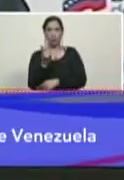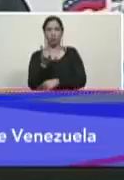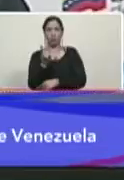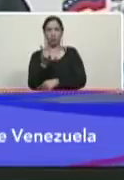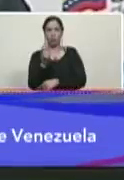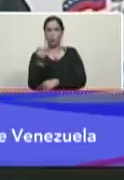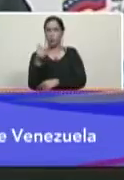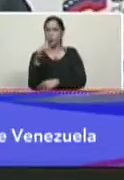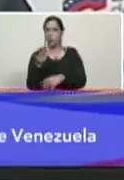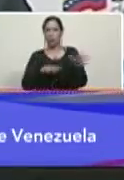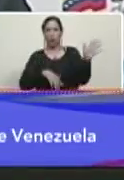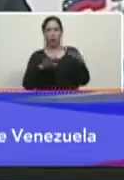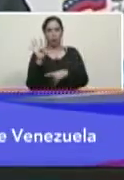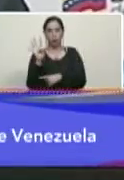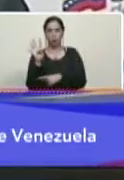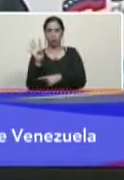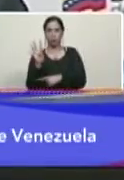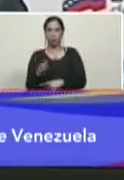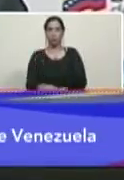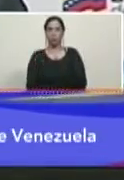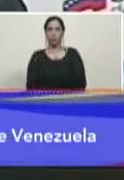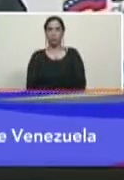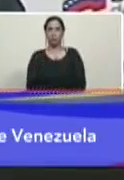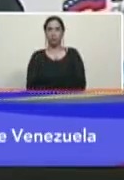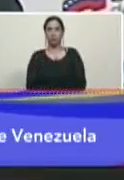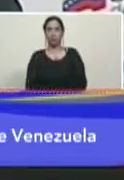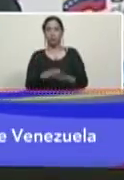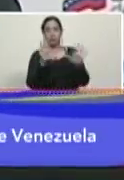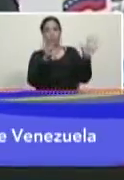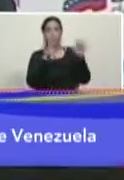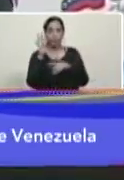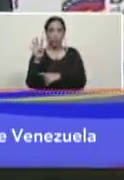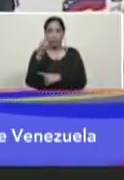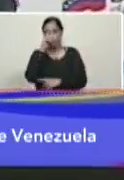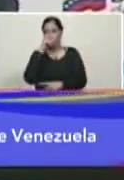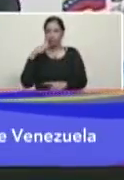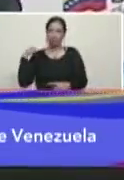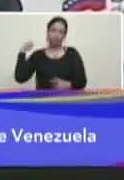número 14. 14 años continuos